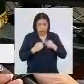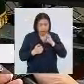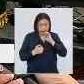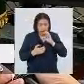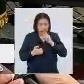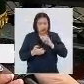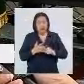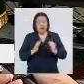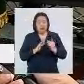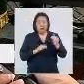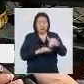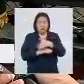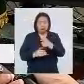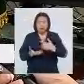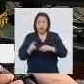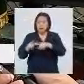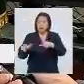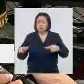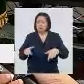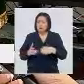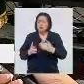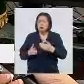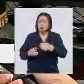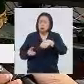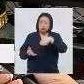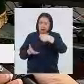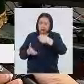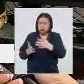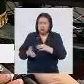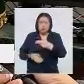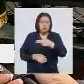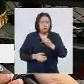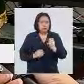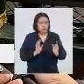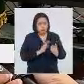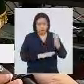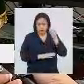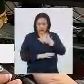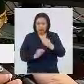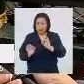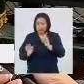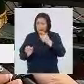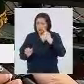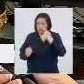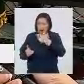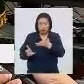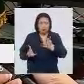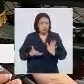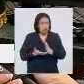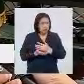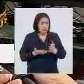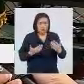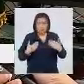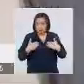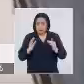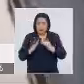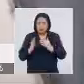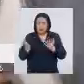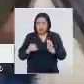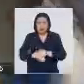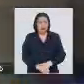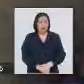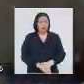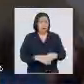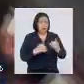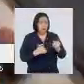que correspondía a un comedor popular en Huáscar. Hemos ido, nadie lo conoce, no tiene arraigo domiciliario.